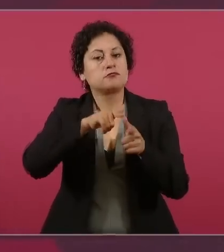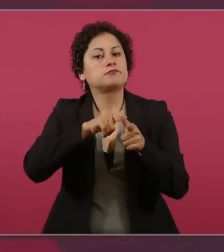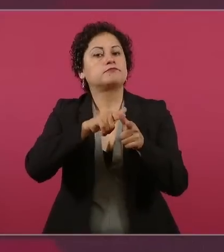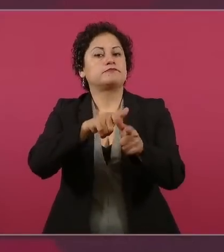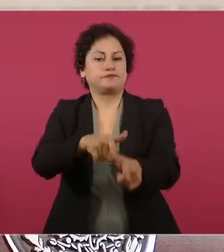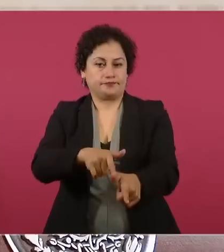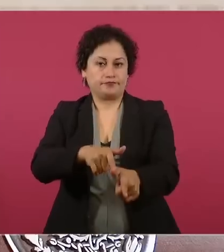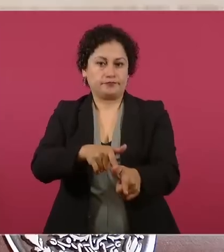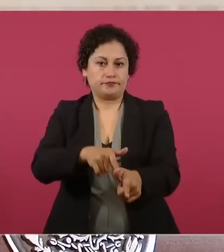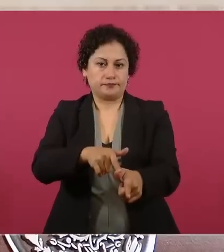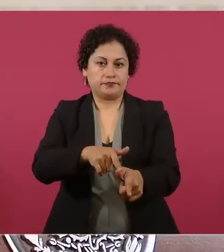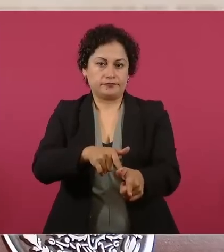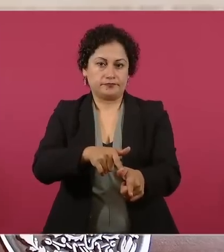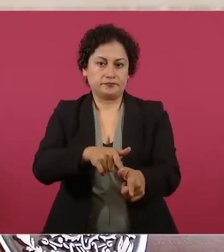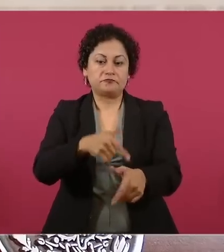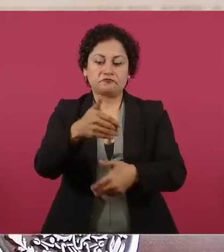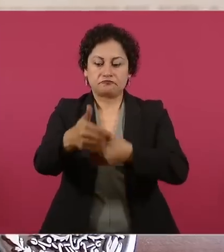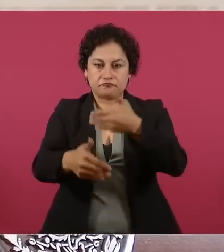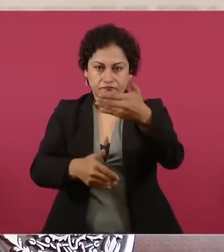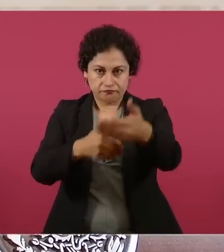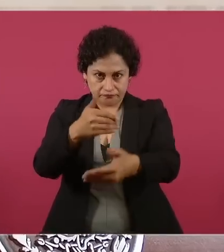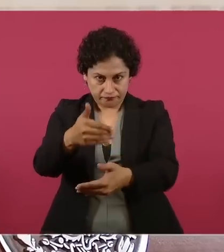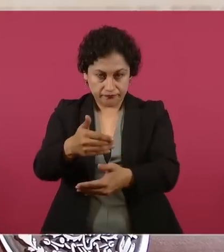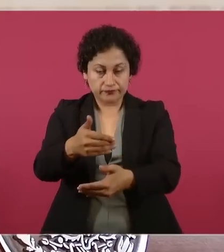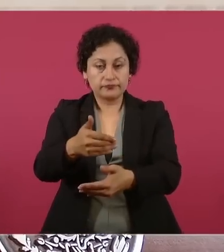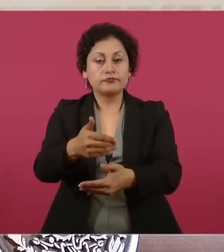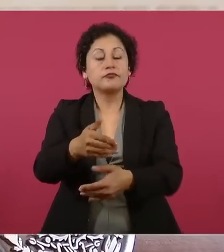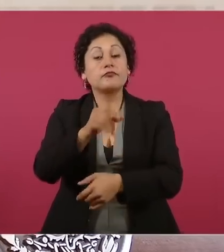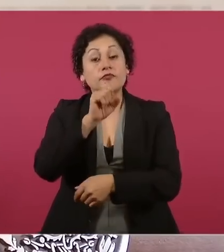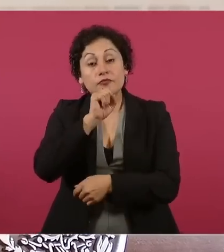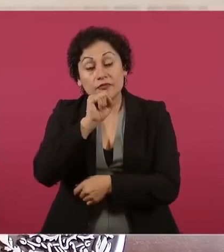el desarrollo y seguir también